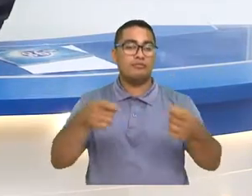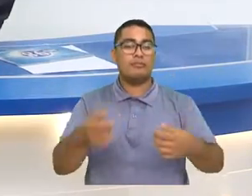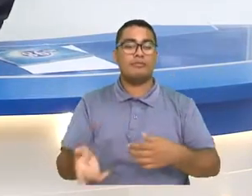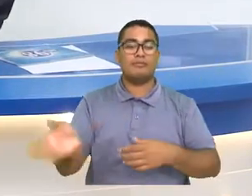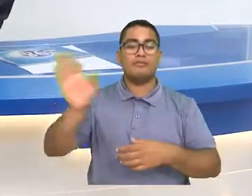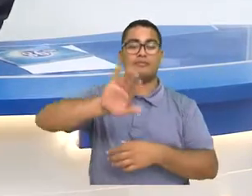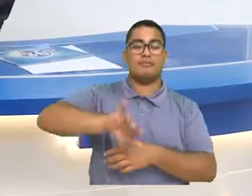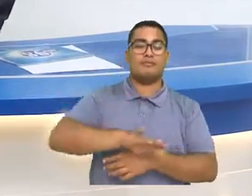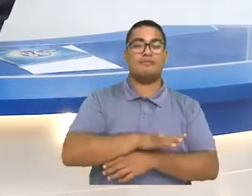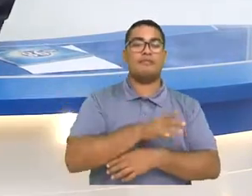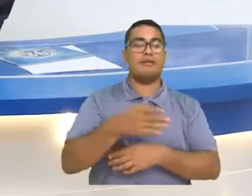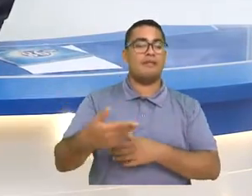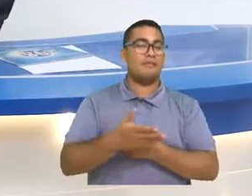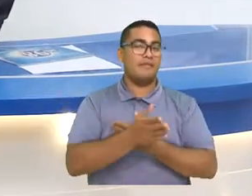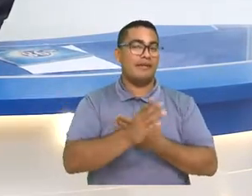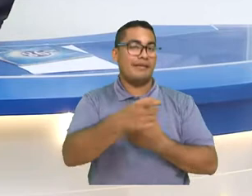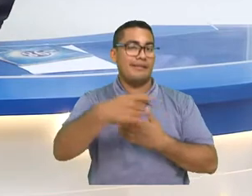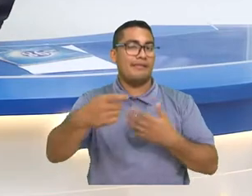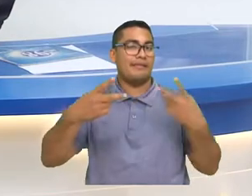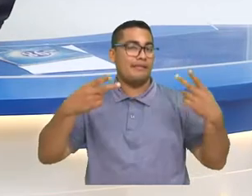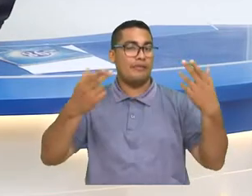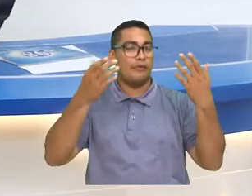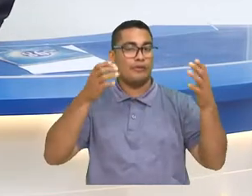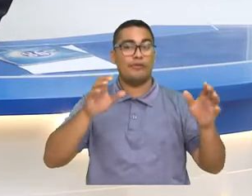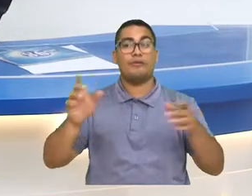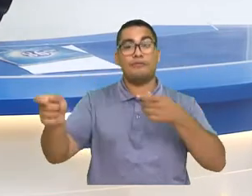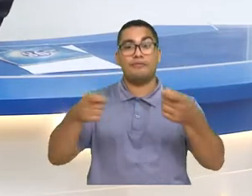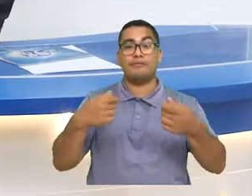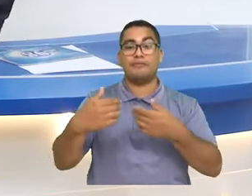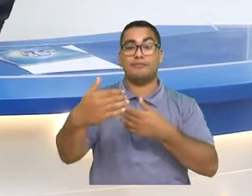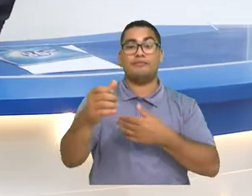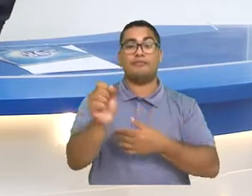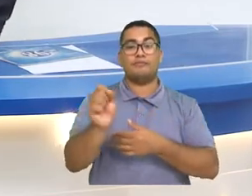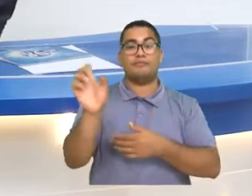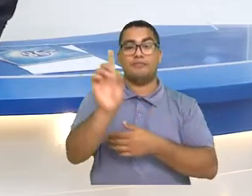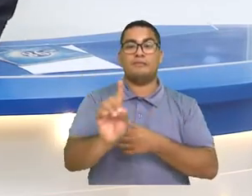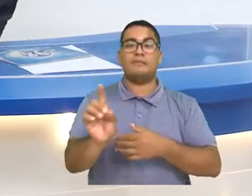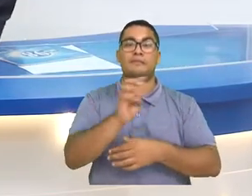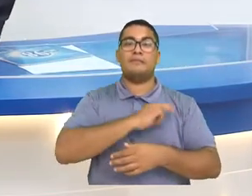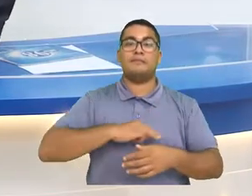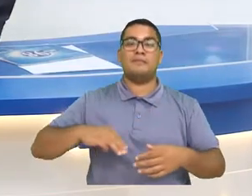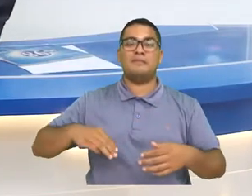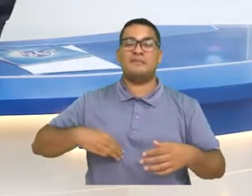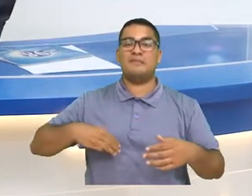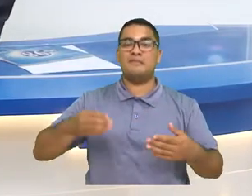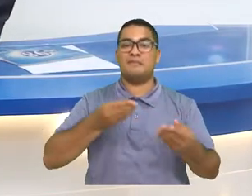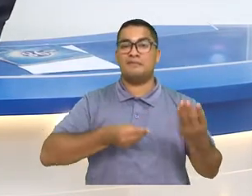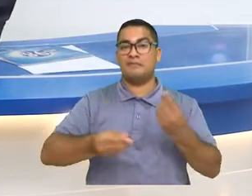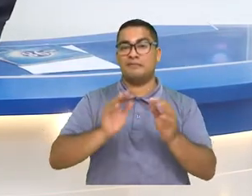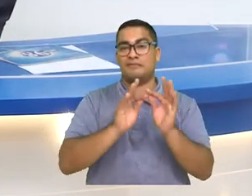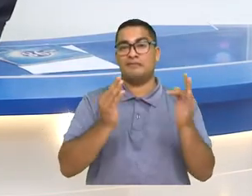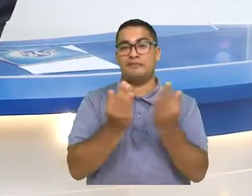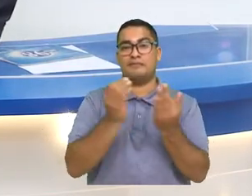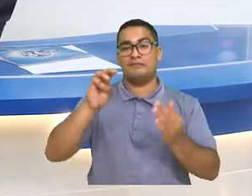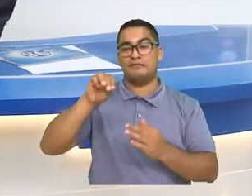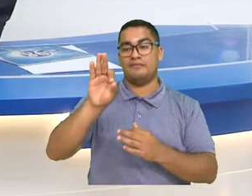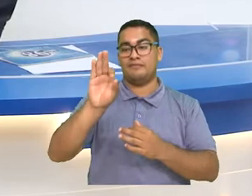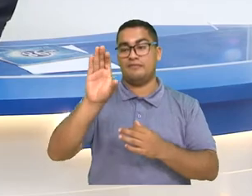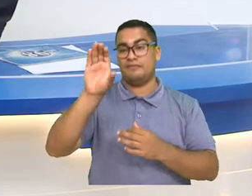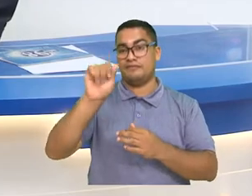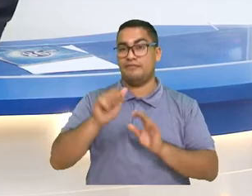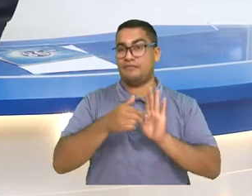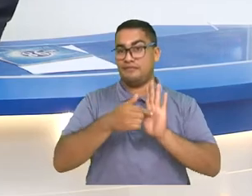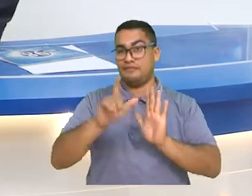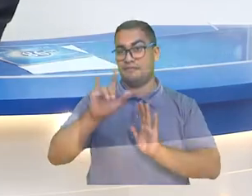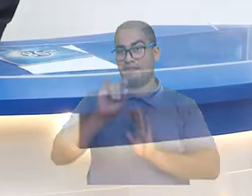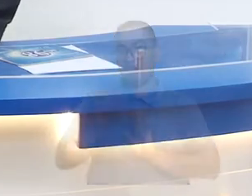del mar que se estarán ofertando este próximo fin de semana. Esto a través del Ministerio de la Economía Familiar. Más detalles en el reporte